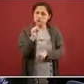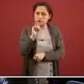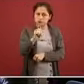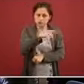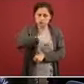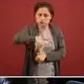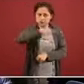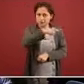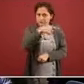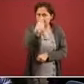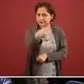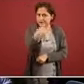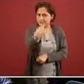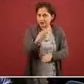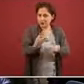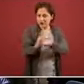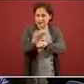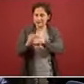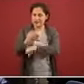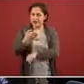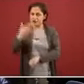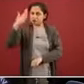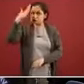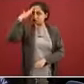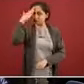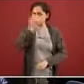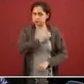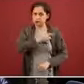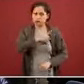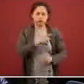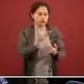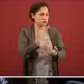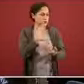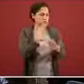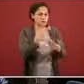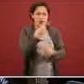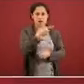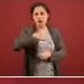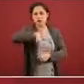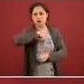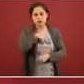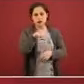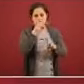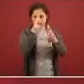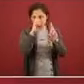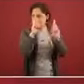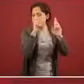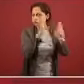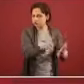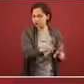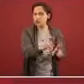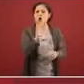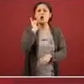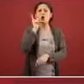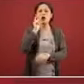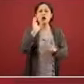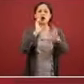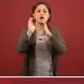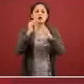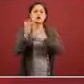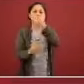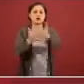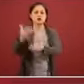autoridad sanitaria en los estados. Aquí lo que haremos es aclarar el punto, espero que esta comunicación pública ayude, pero se hará